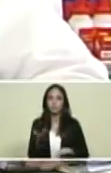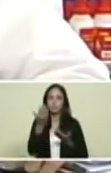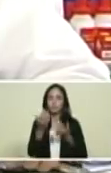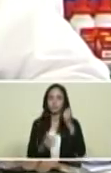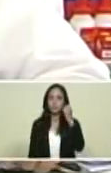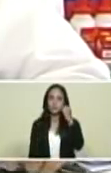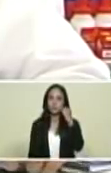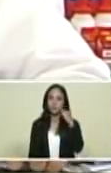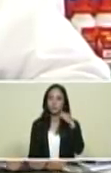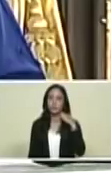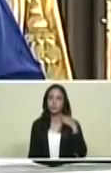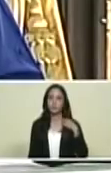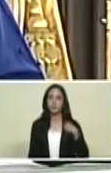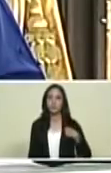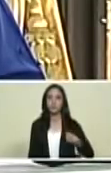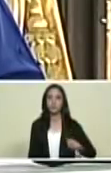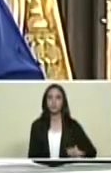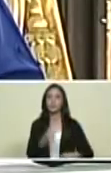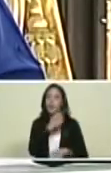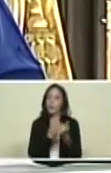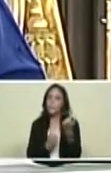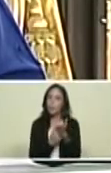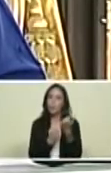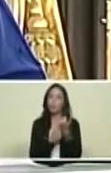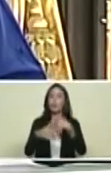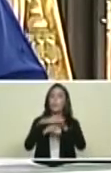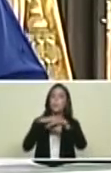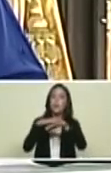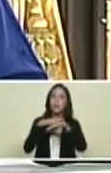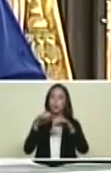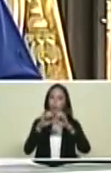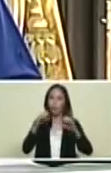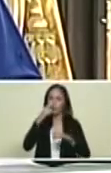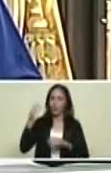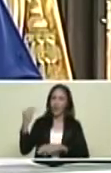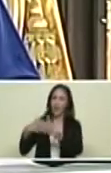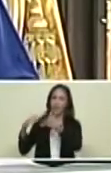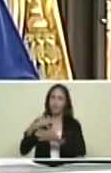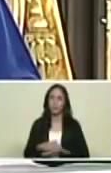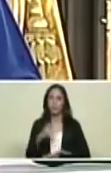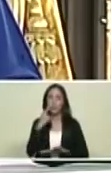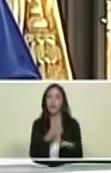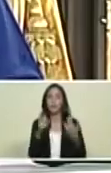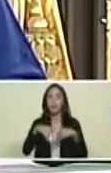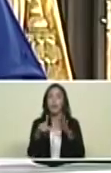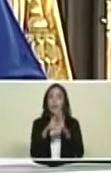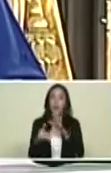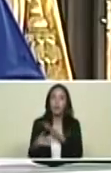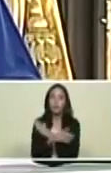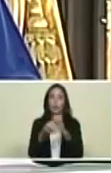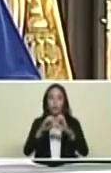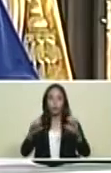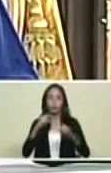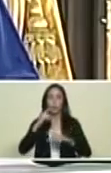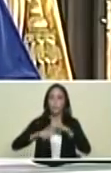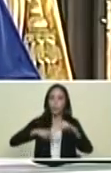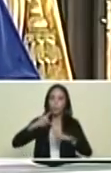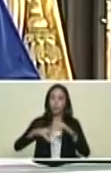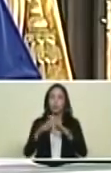presente, también muy involucrado, fue ministro de educación, muy involucrado en el hecho educativo, en el proceso